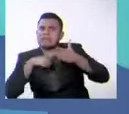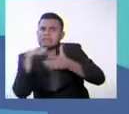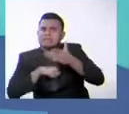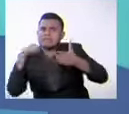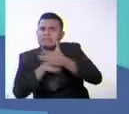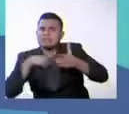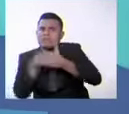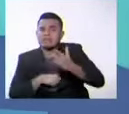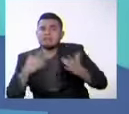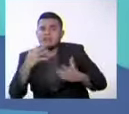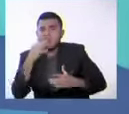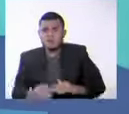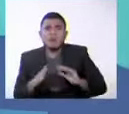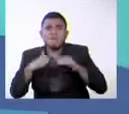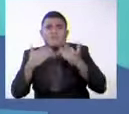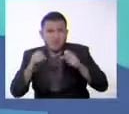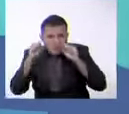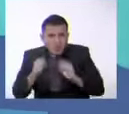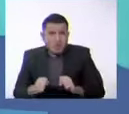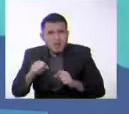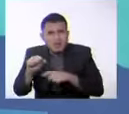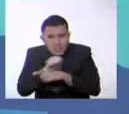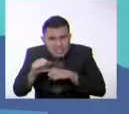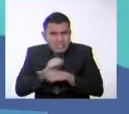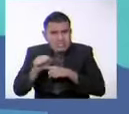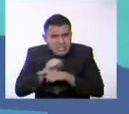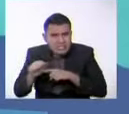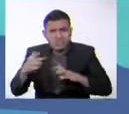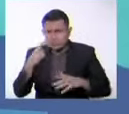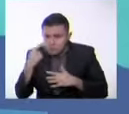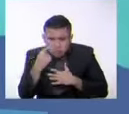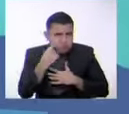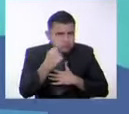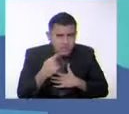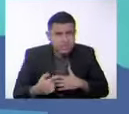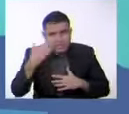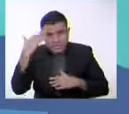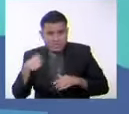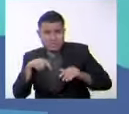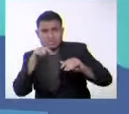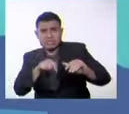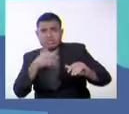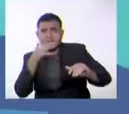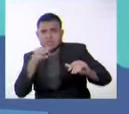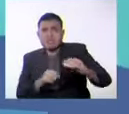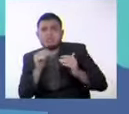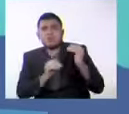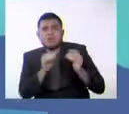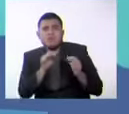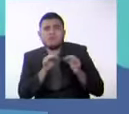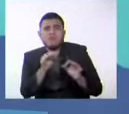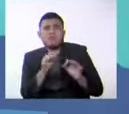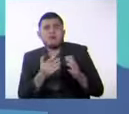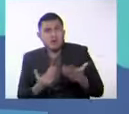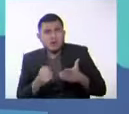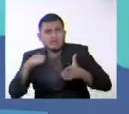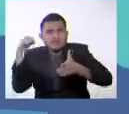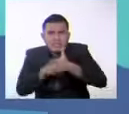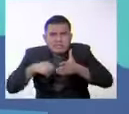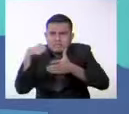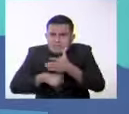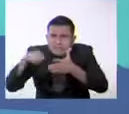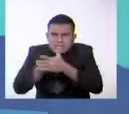por buscar prácticas, y en el caso de Greta específicamente buscar prácticas a partir de